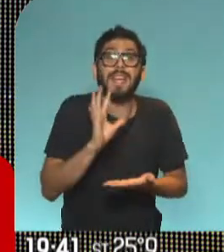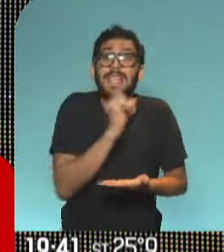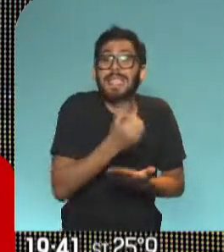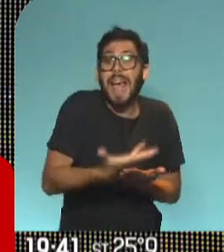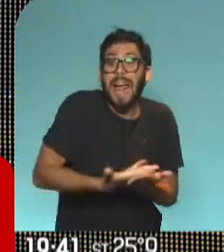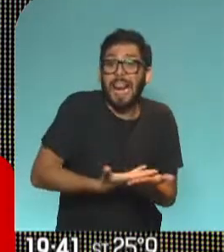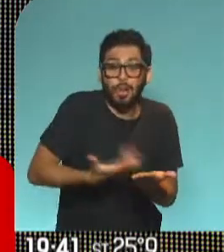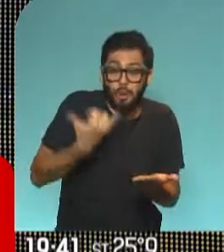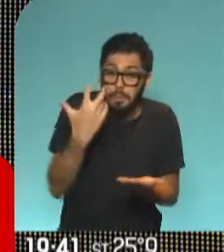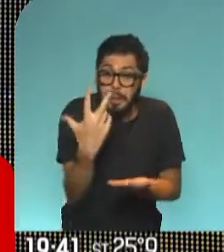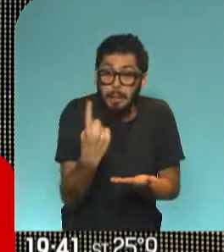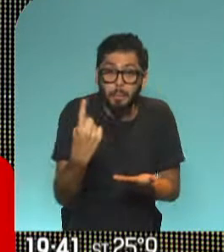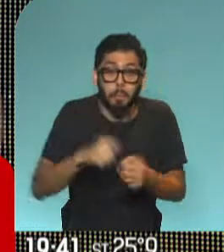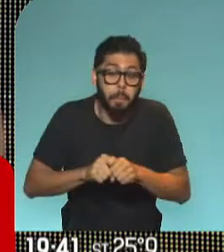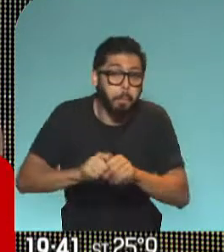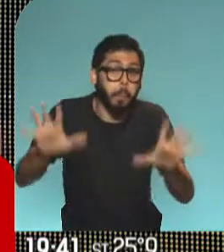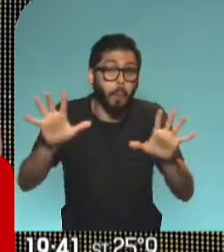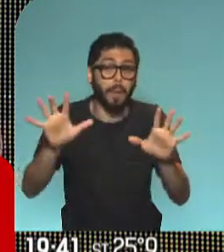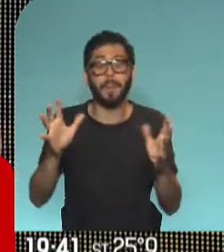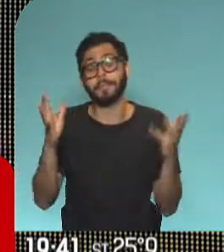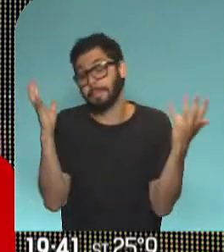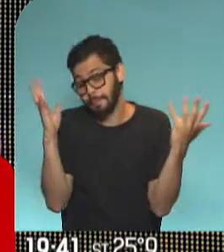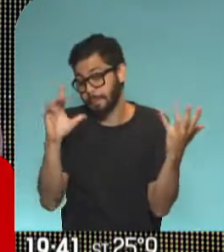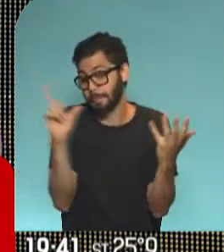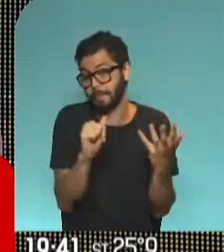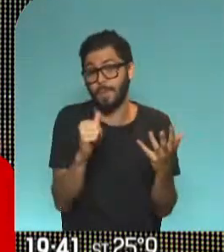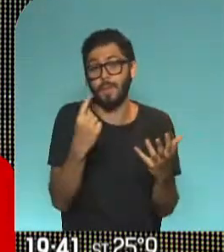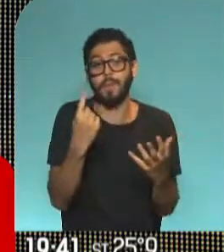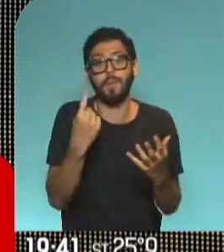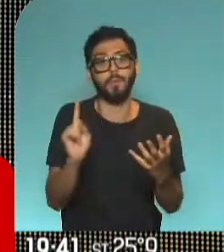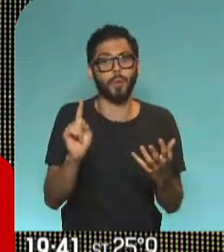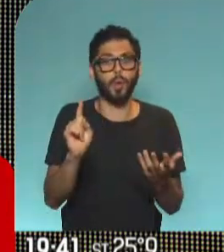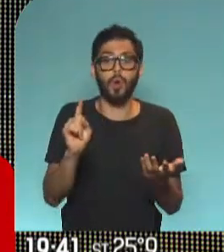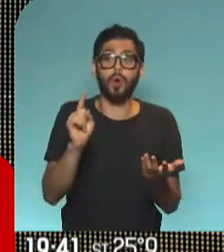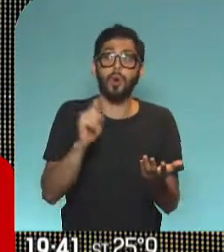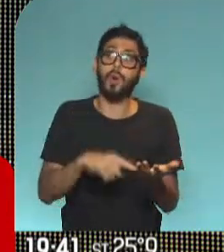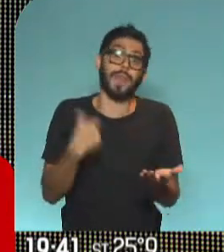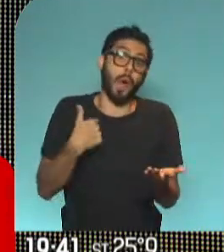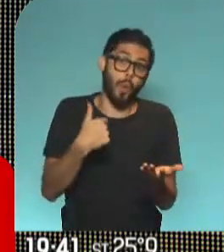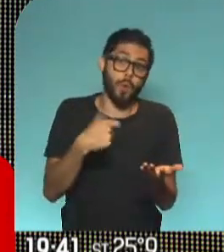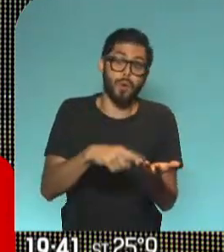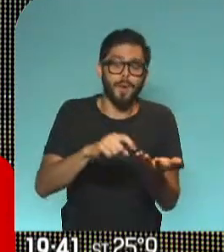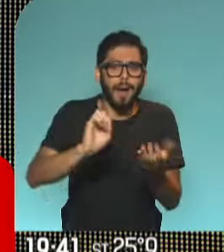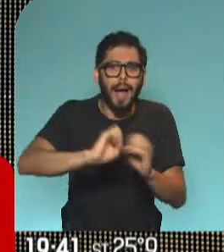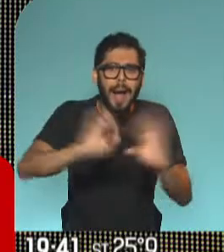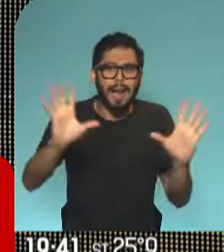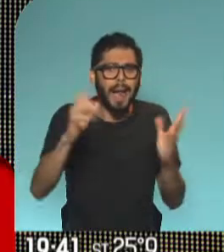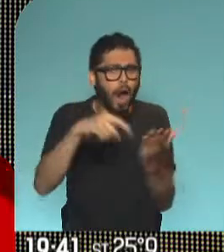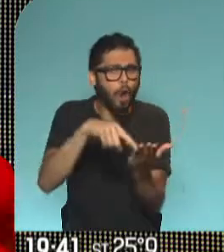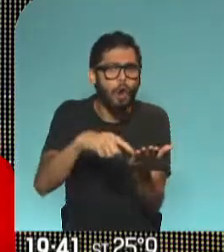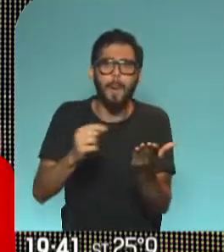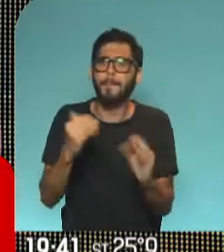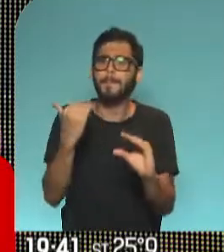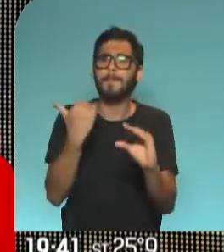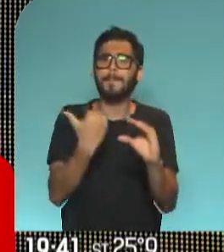Pero bueno, para bien en este caso porque se vio claramente que los mails contenían que era ni